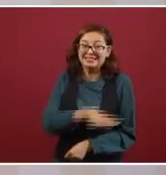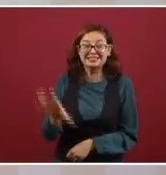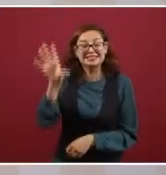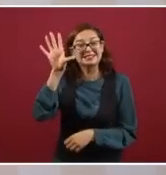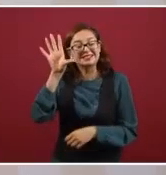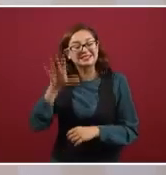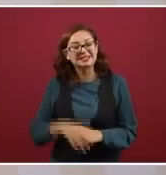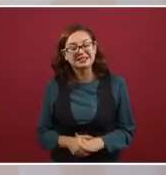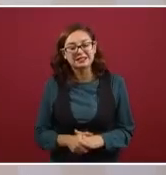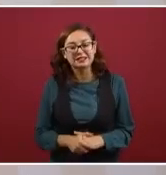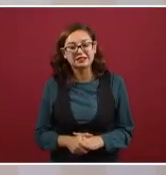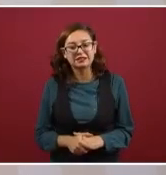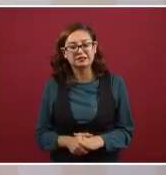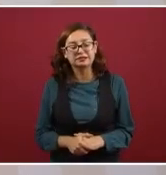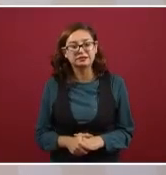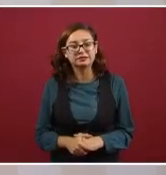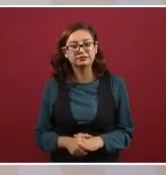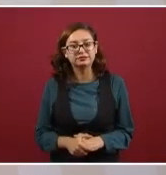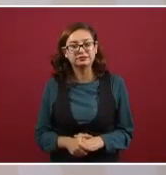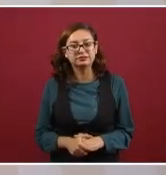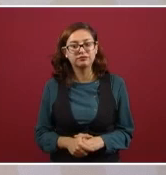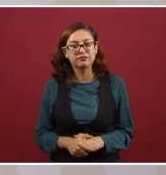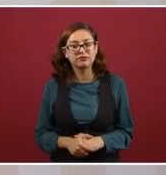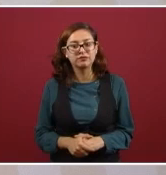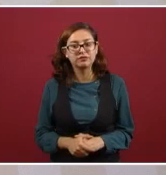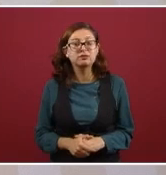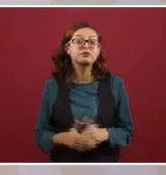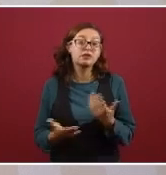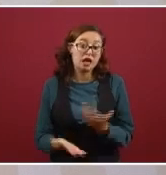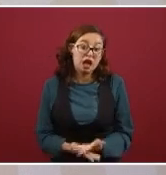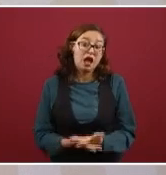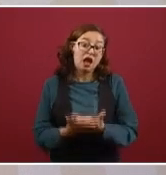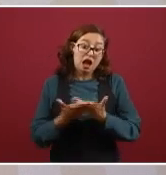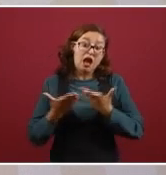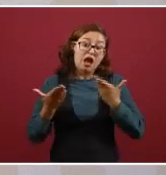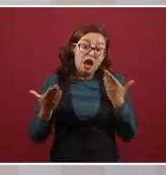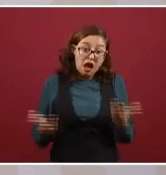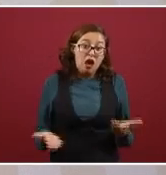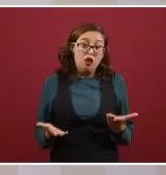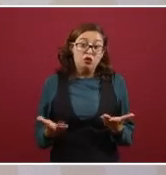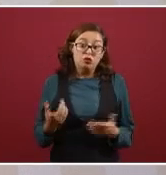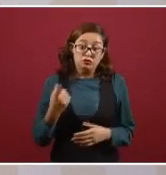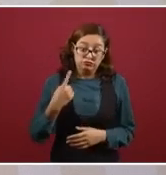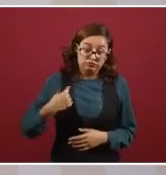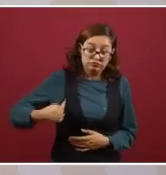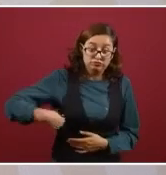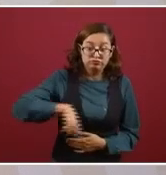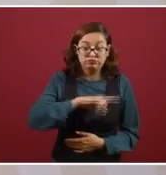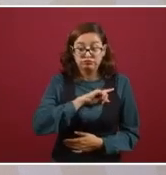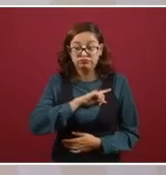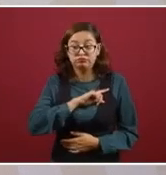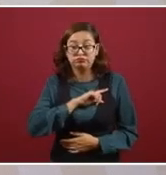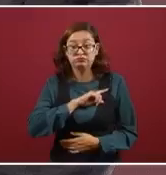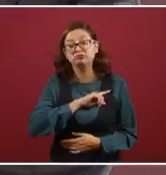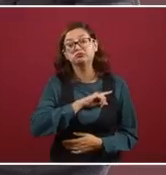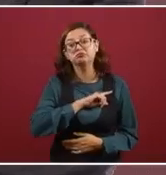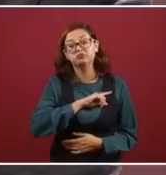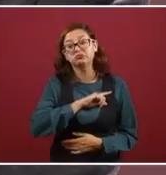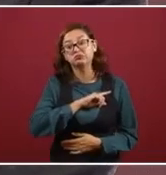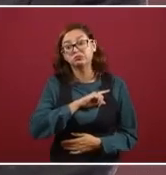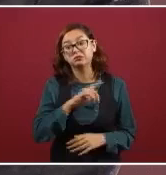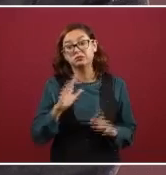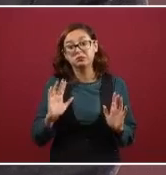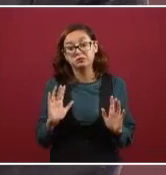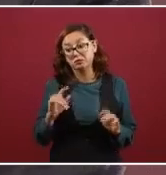Por nuestro movimiento, no es para presumir, porque no estamos haciendo las cosas a partir